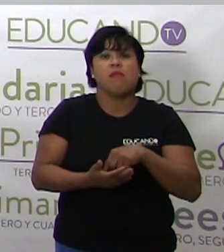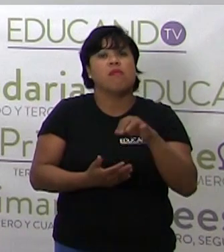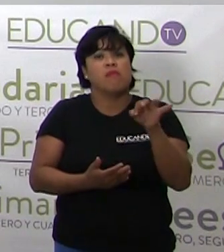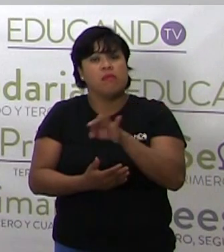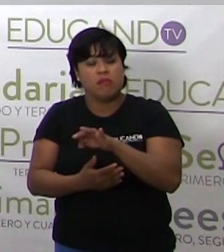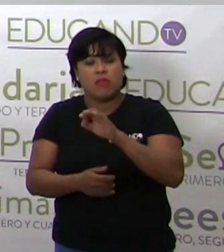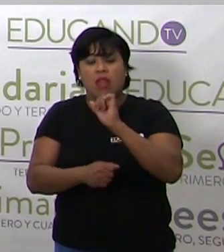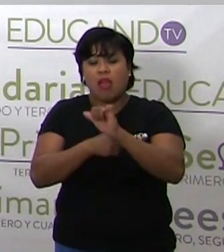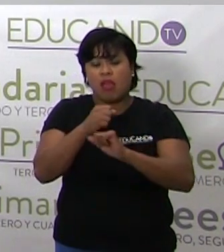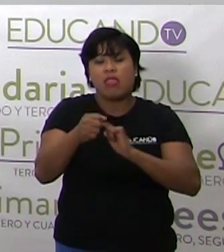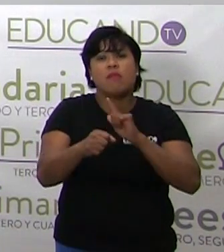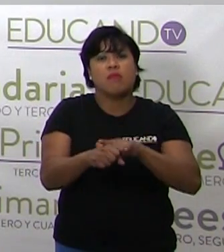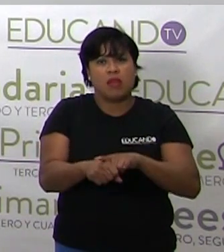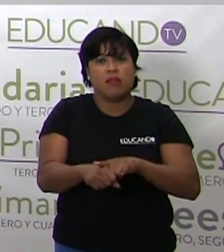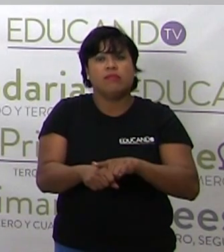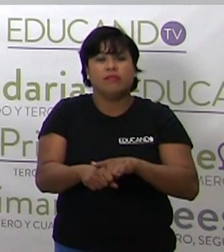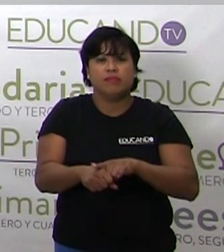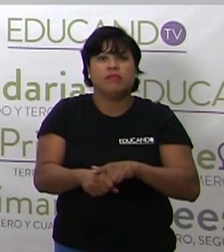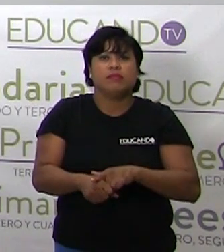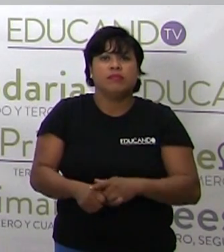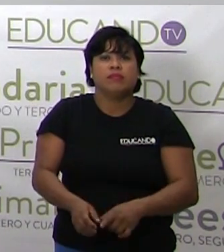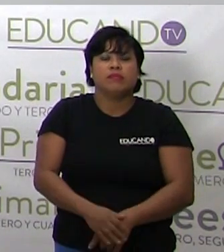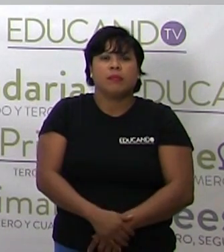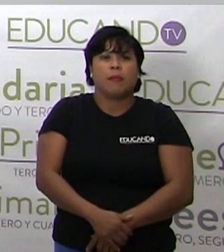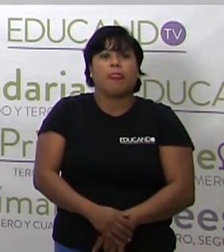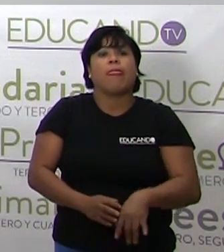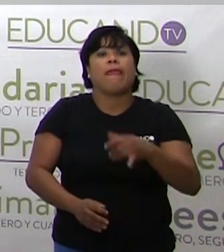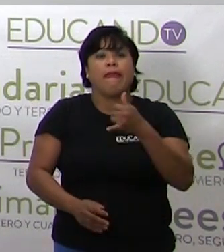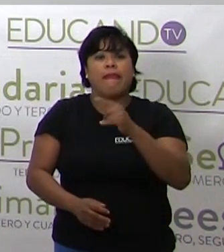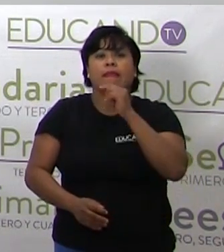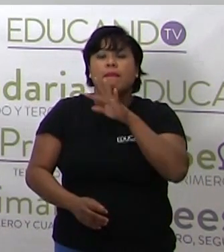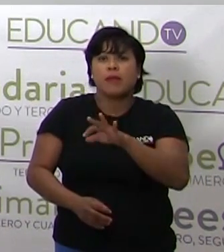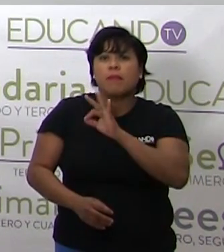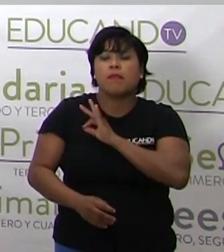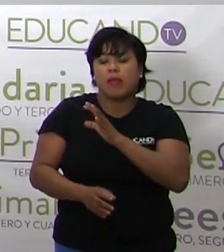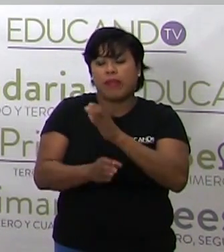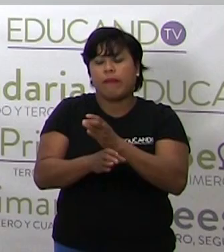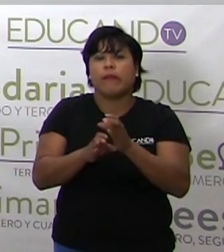pueden ser animales y pueden